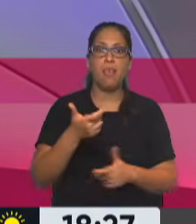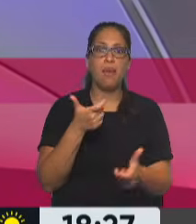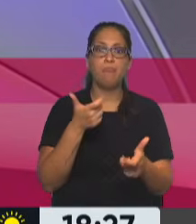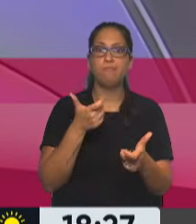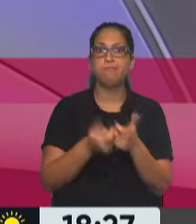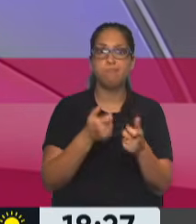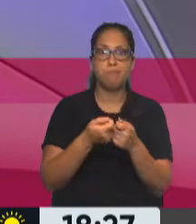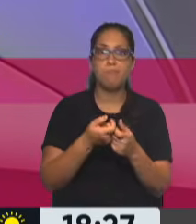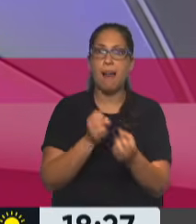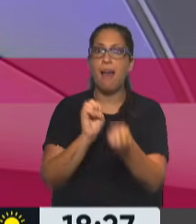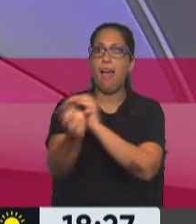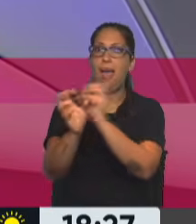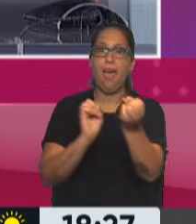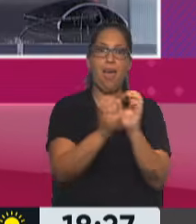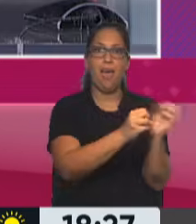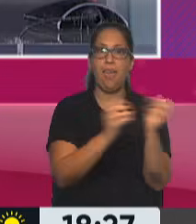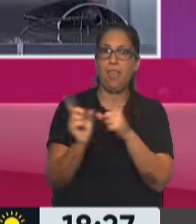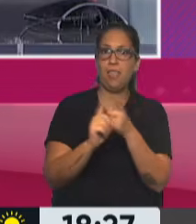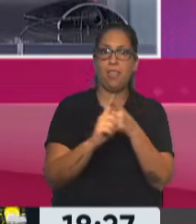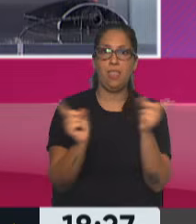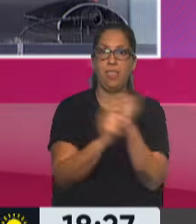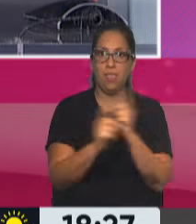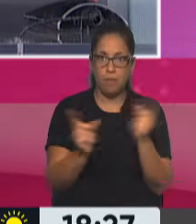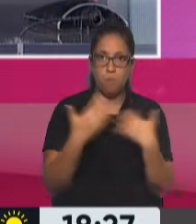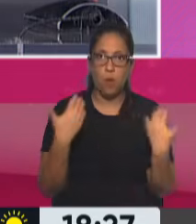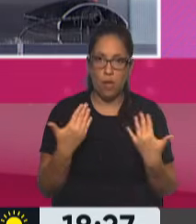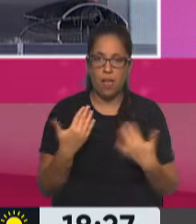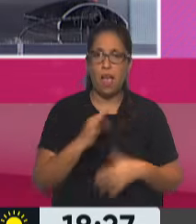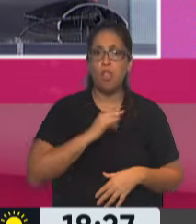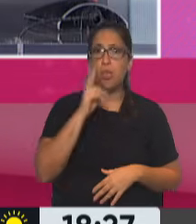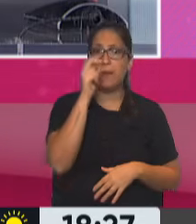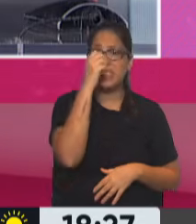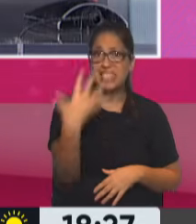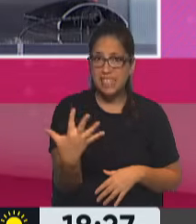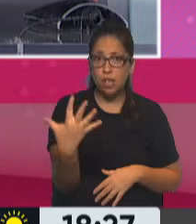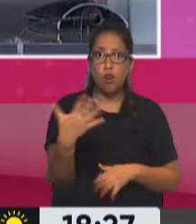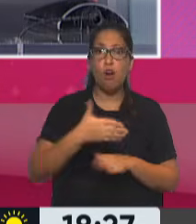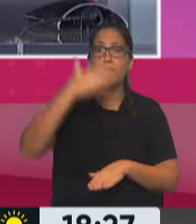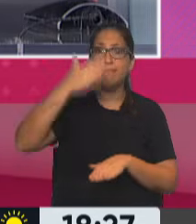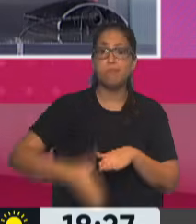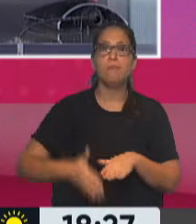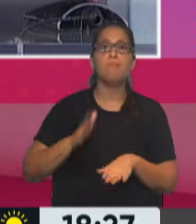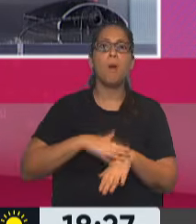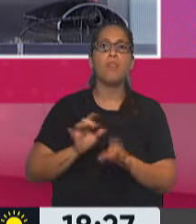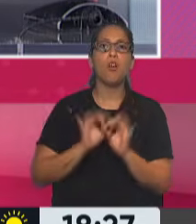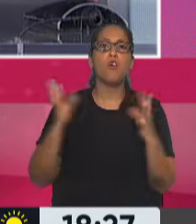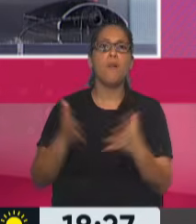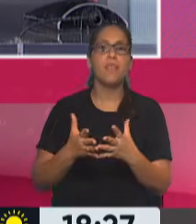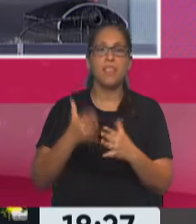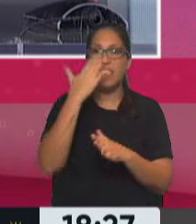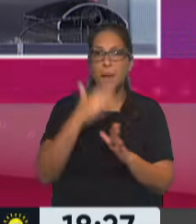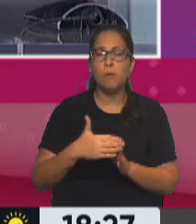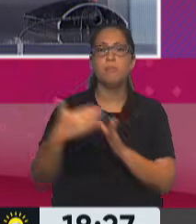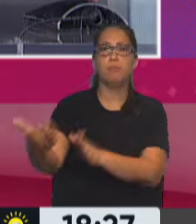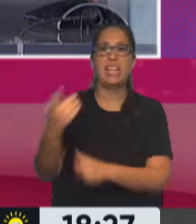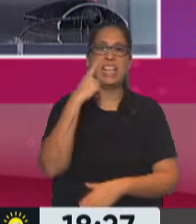puede interactuar. Y después estamos en el 2025, tenés un punto de quiebre que es con el COVID y después tenés la inteligencia